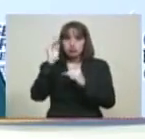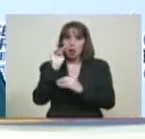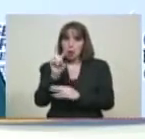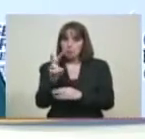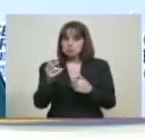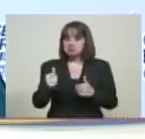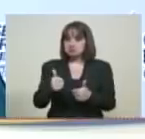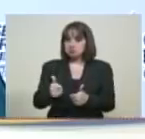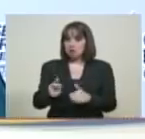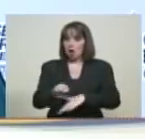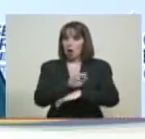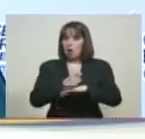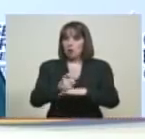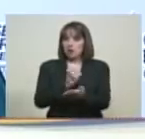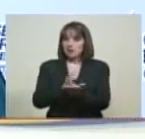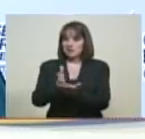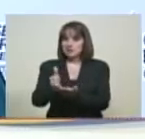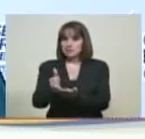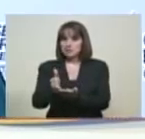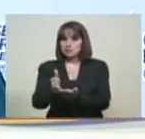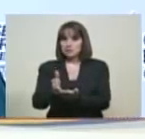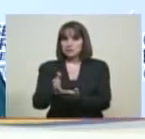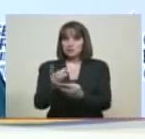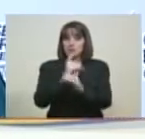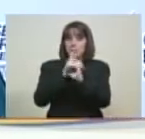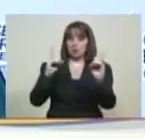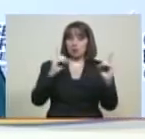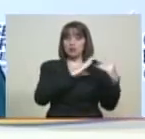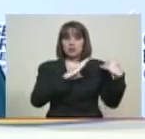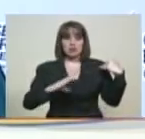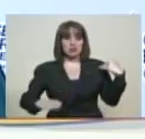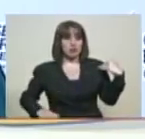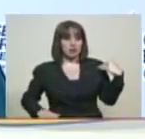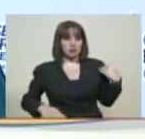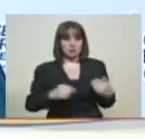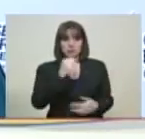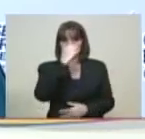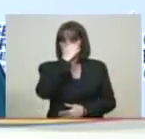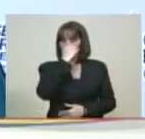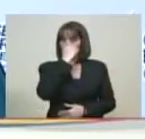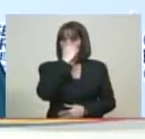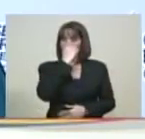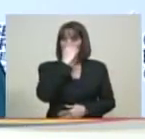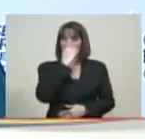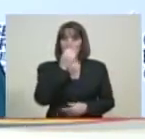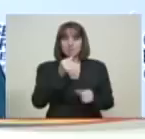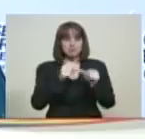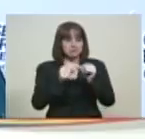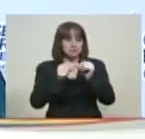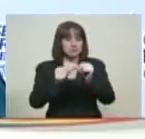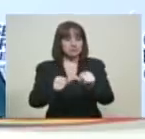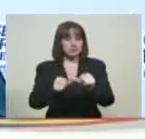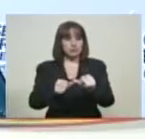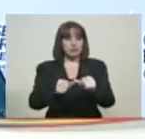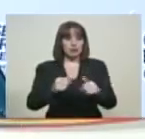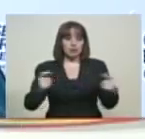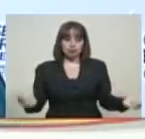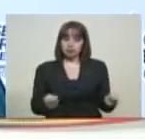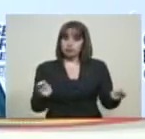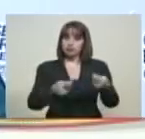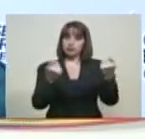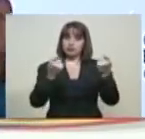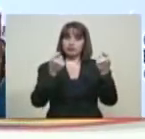que la acción de estos dos gobiernos demócratas cristianos contribuyó en grande